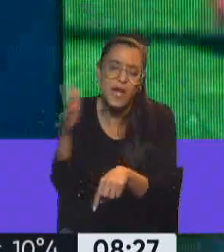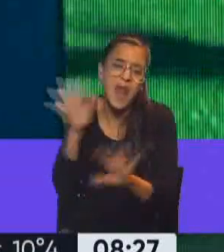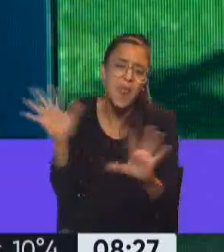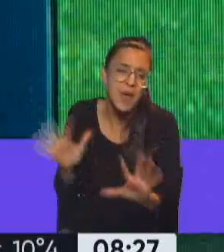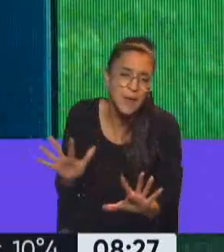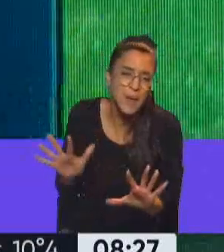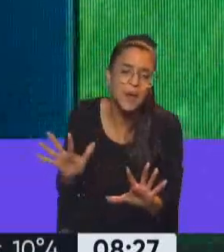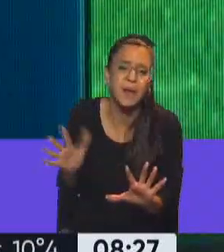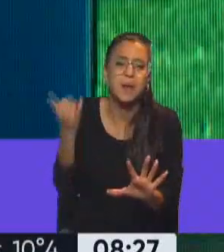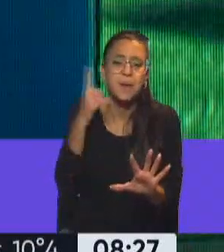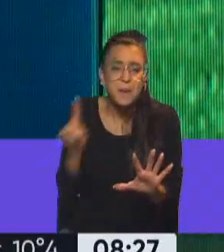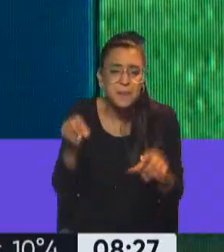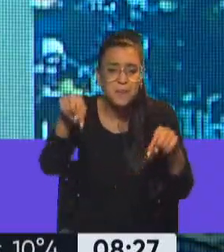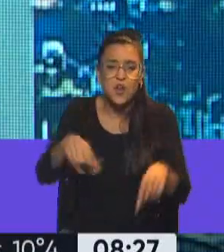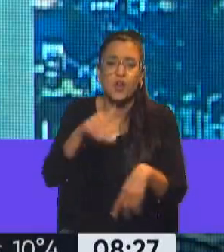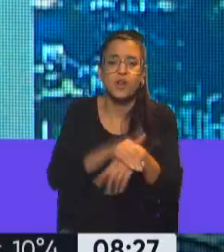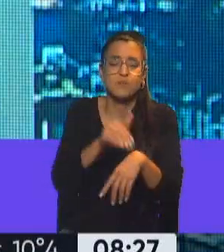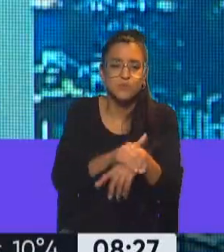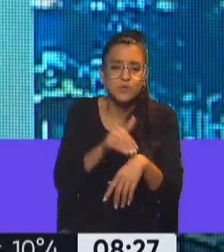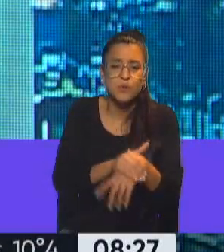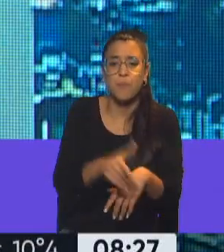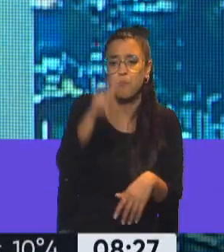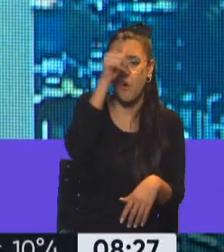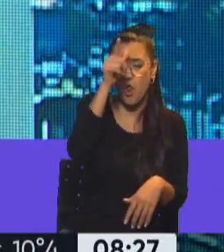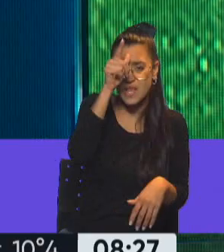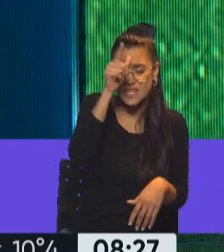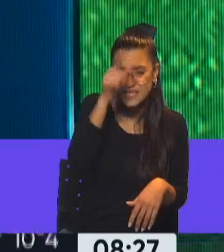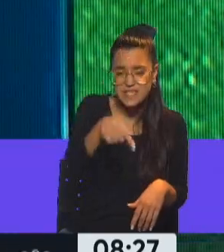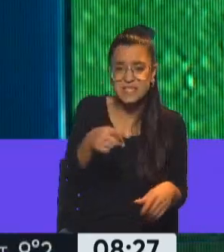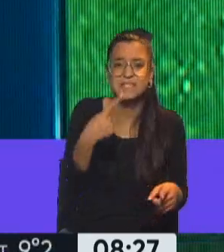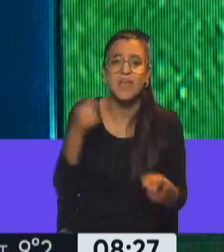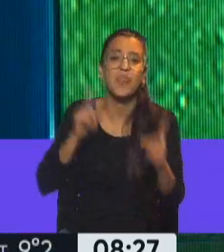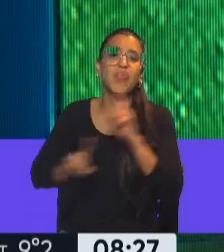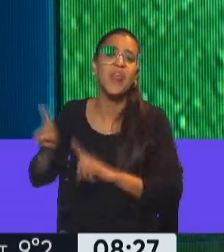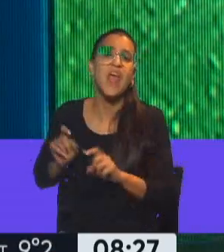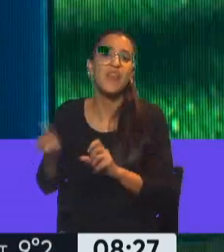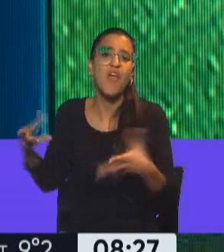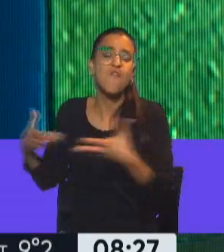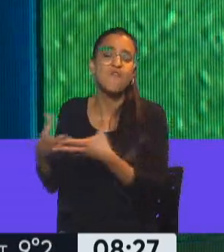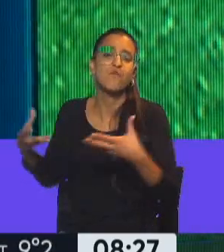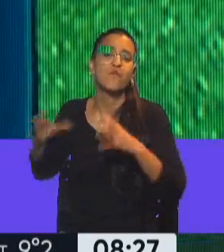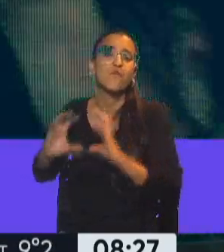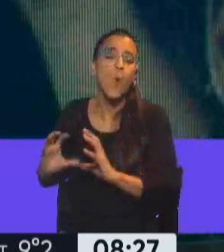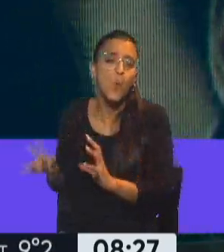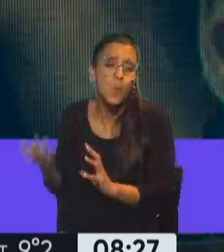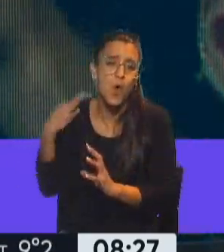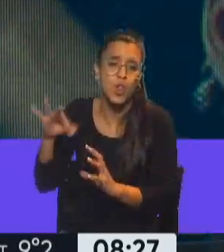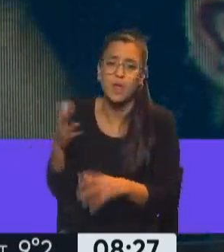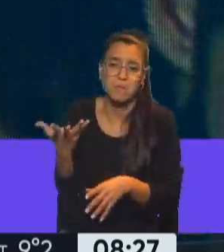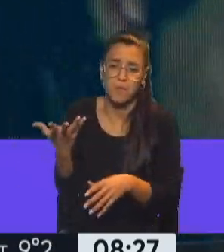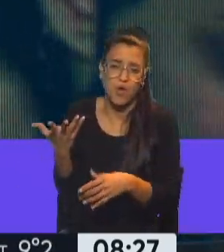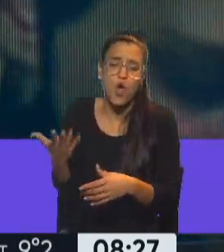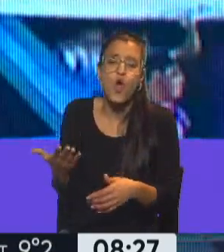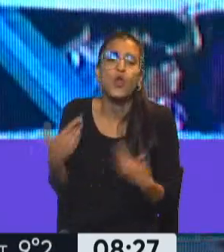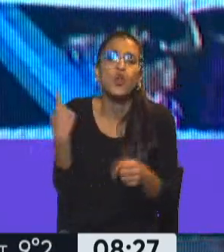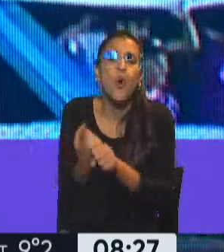pero trasladar la responsabilidad de policía sanitario a una dirigencia de fútbol que no está capacitada ni siquiera para poder